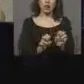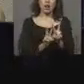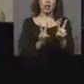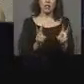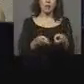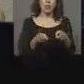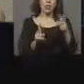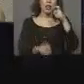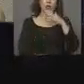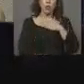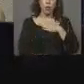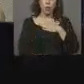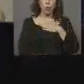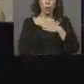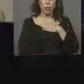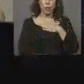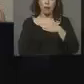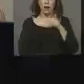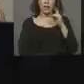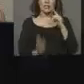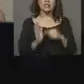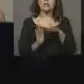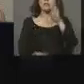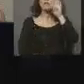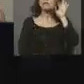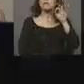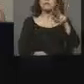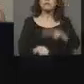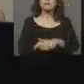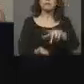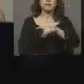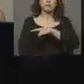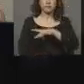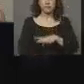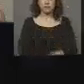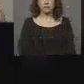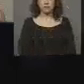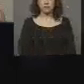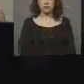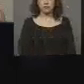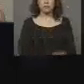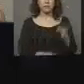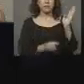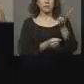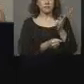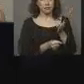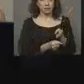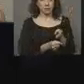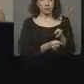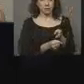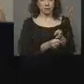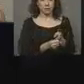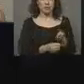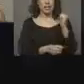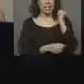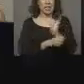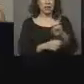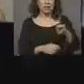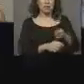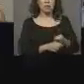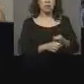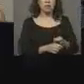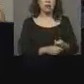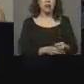materia de derechos humanos que se encuentran vigentes y ratificados por Chile. La tortura, como crímenes de lesa